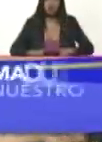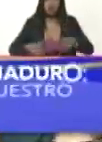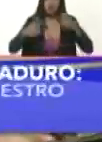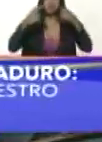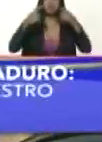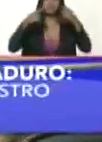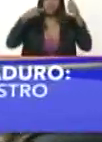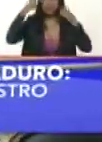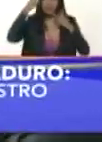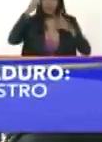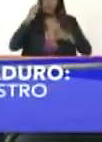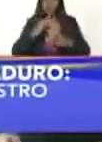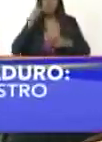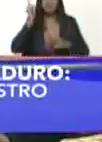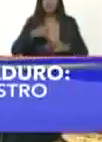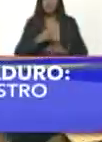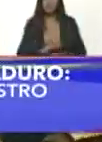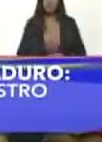y bolivariana.